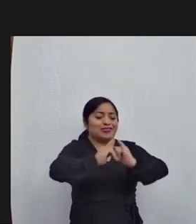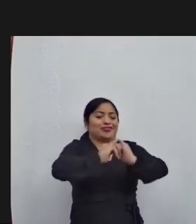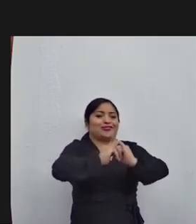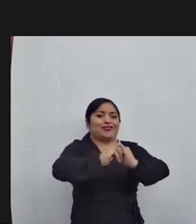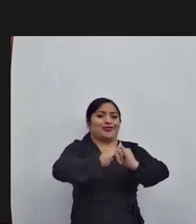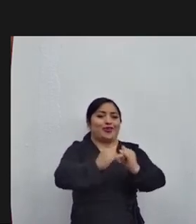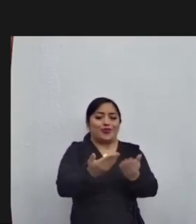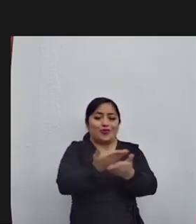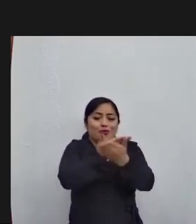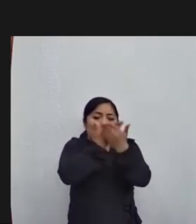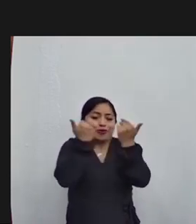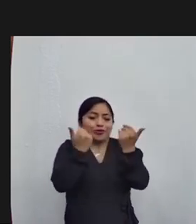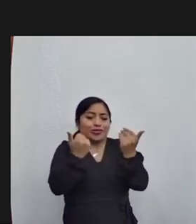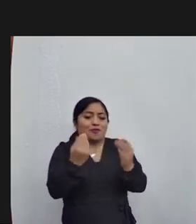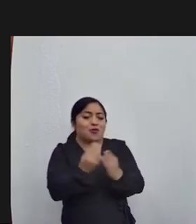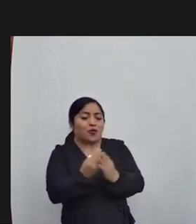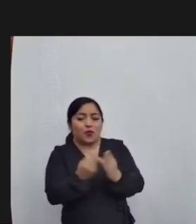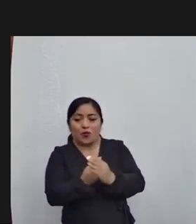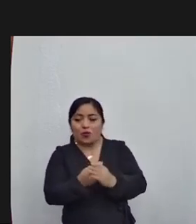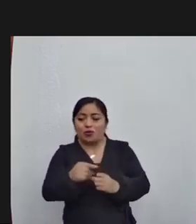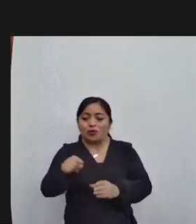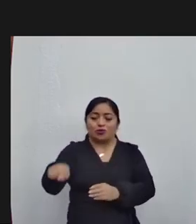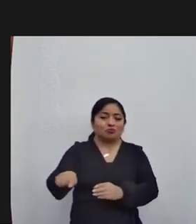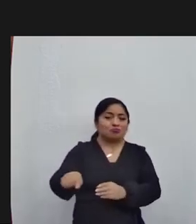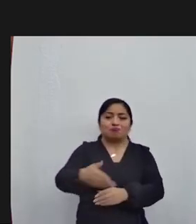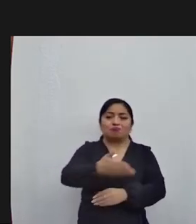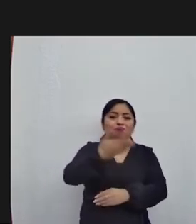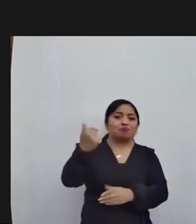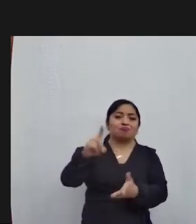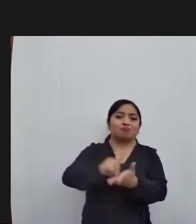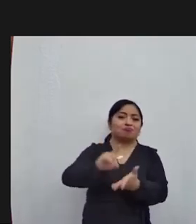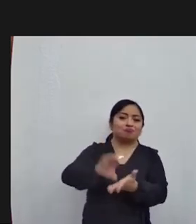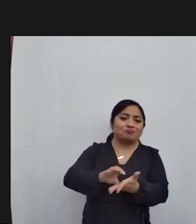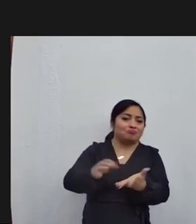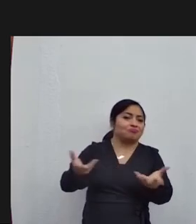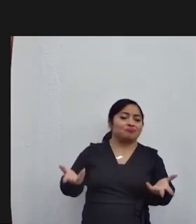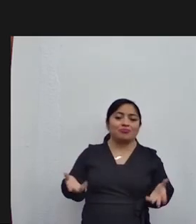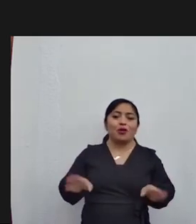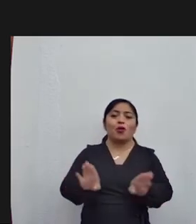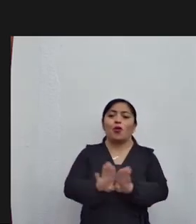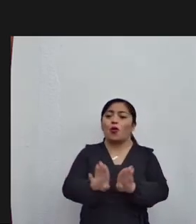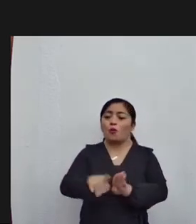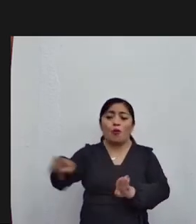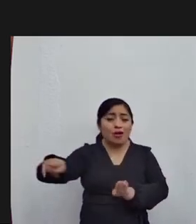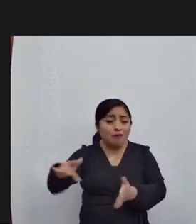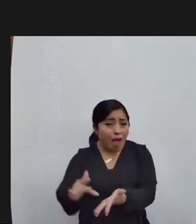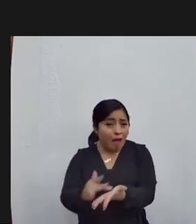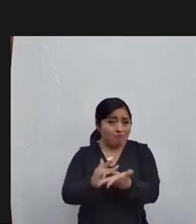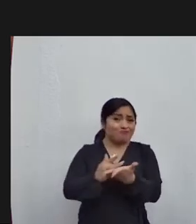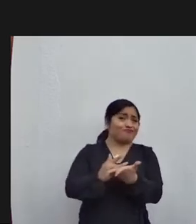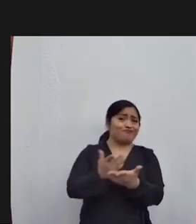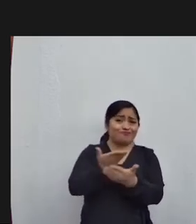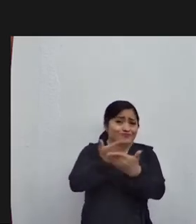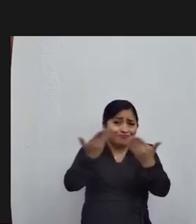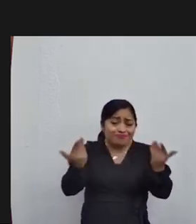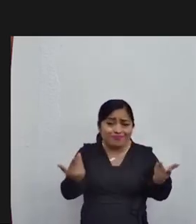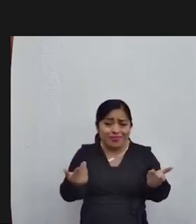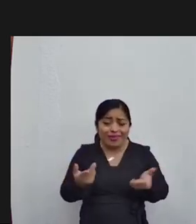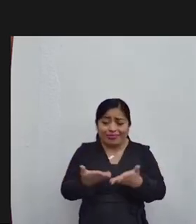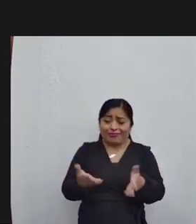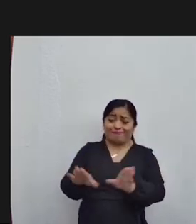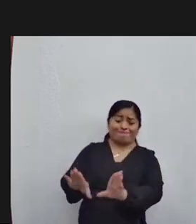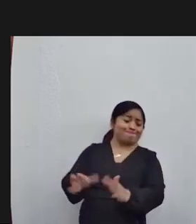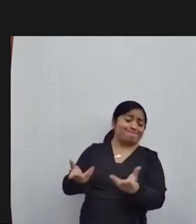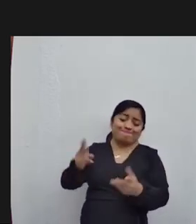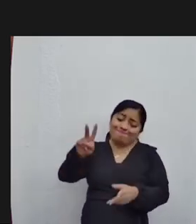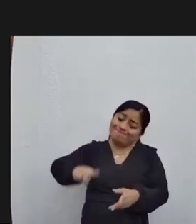porque no tienen esa sensibilidad de manejar a la gente que requiere el apoyo, ¿no? Y es ahí donde me refiero que justo el sistema debe